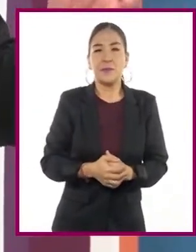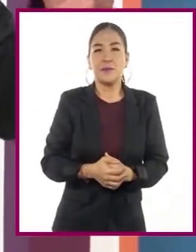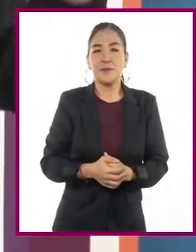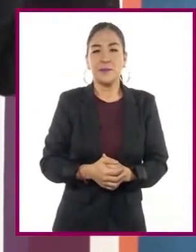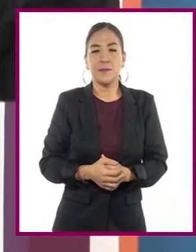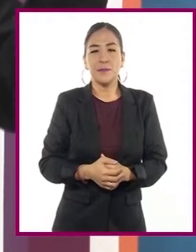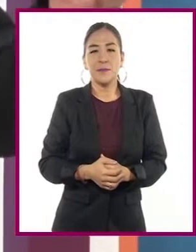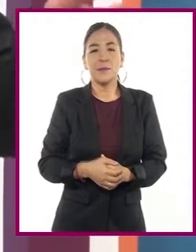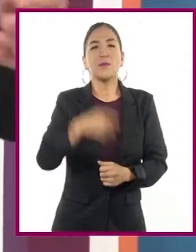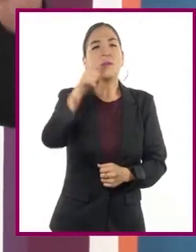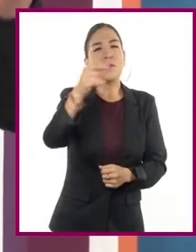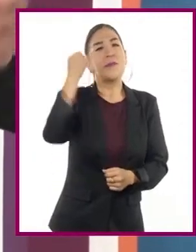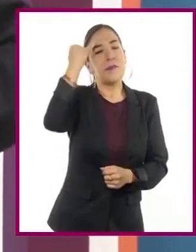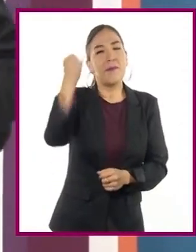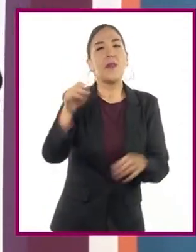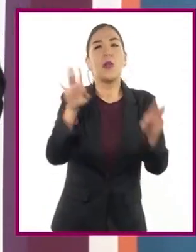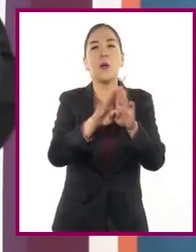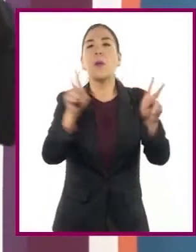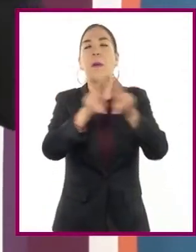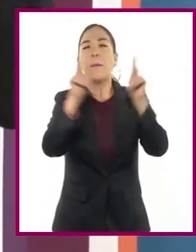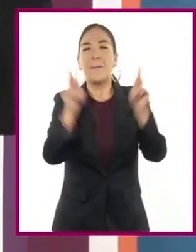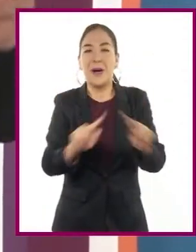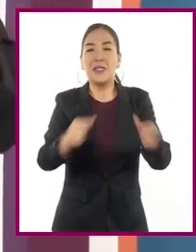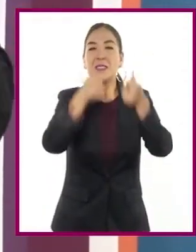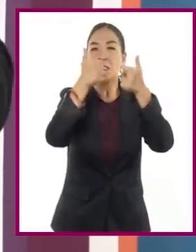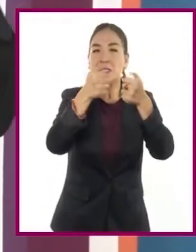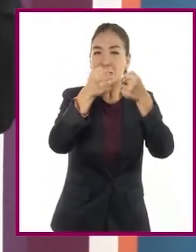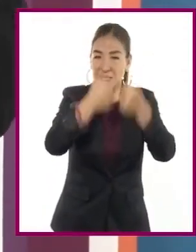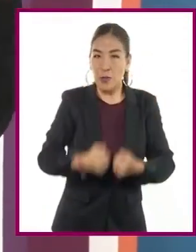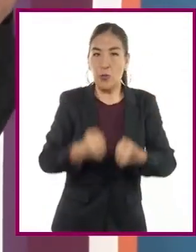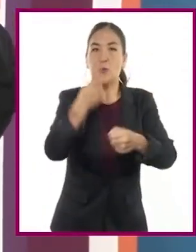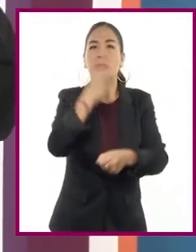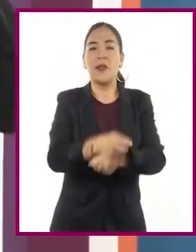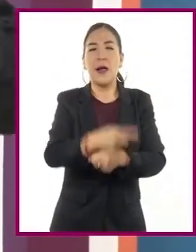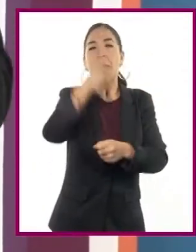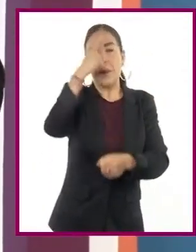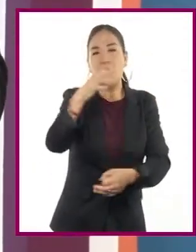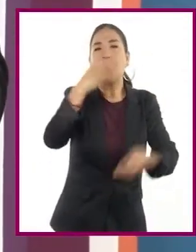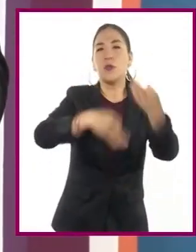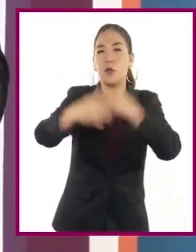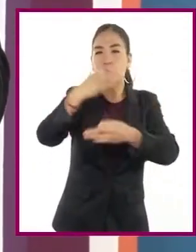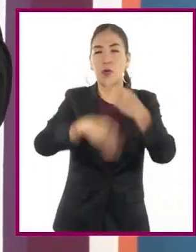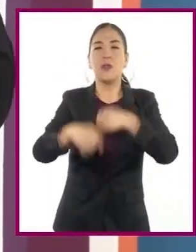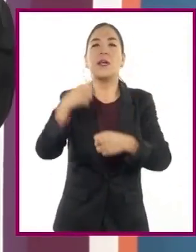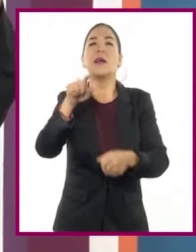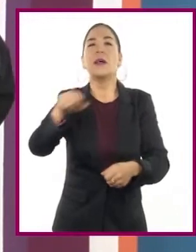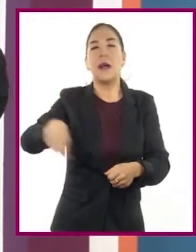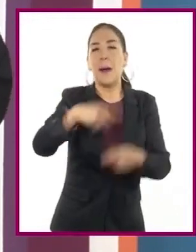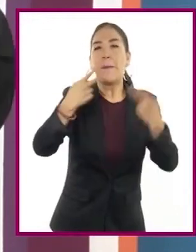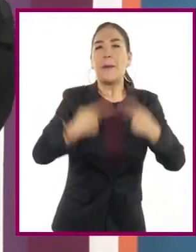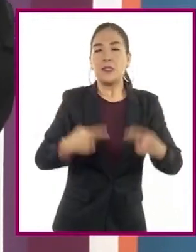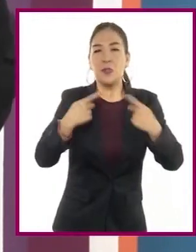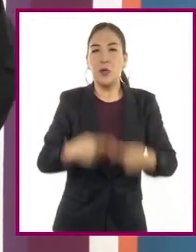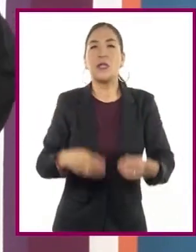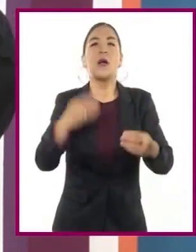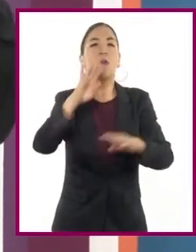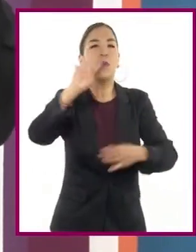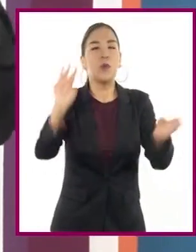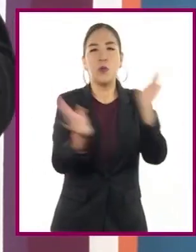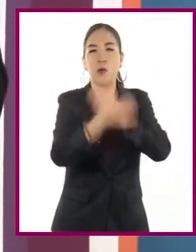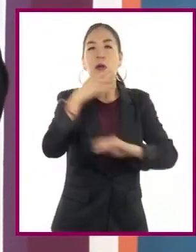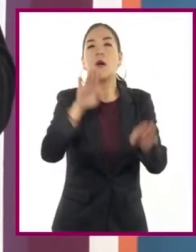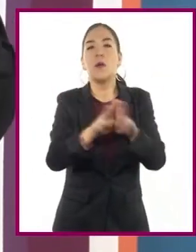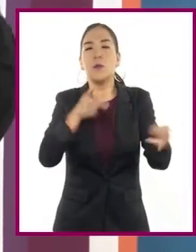los principios de paz y seguridad que se promueve para las naciones del mundo. Surgieron